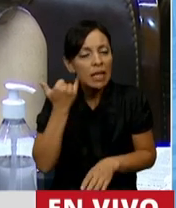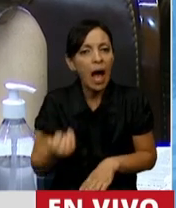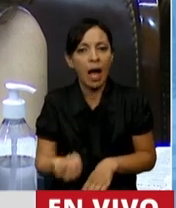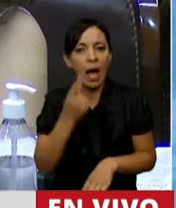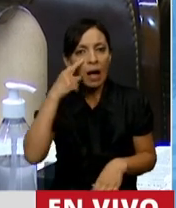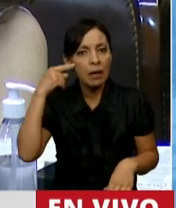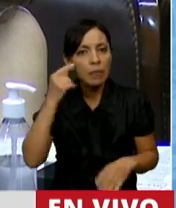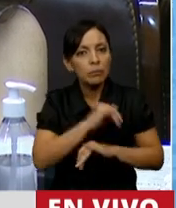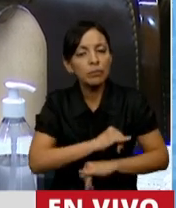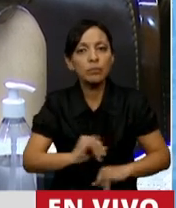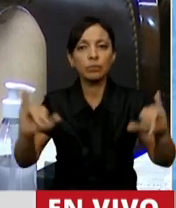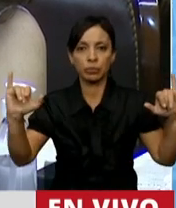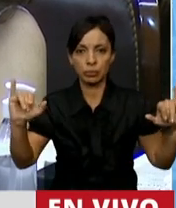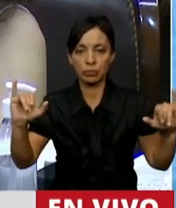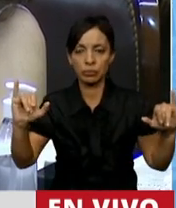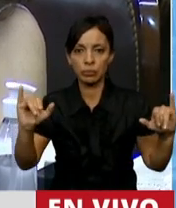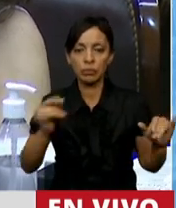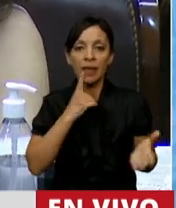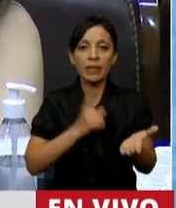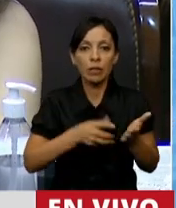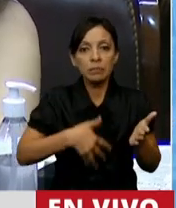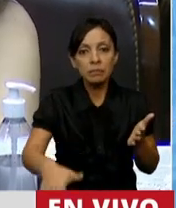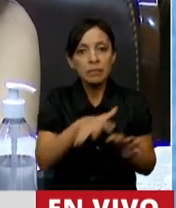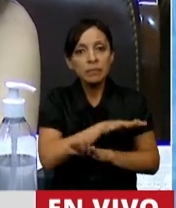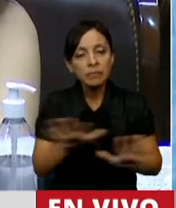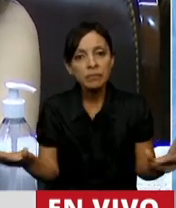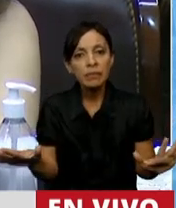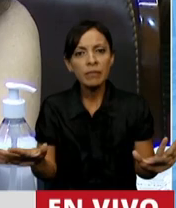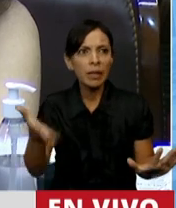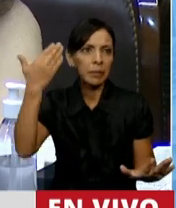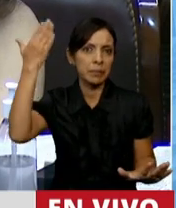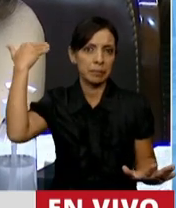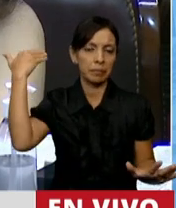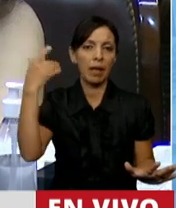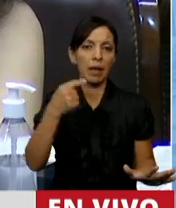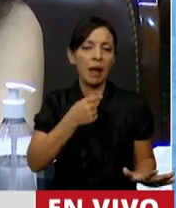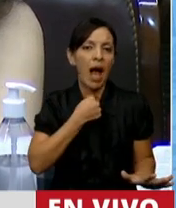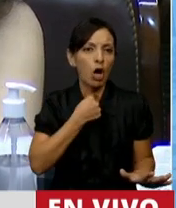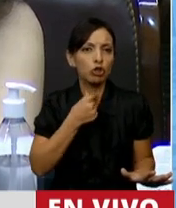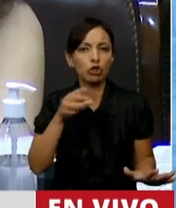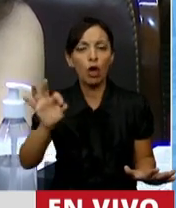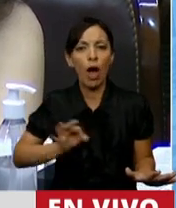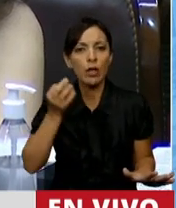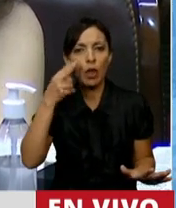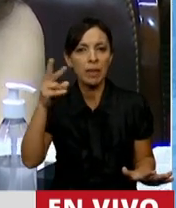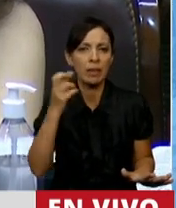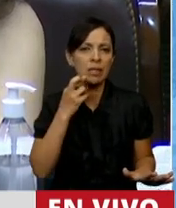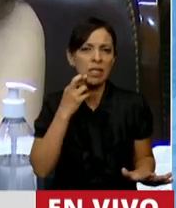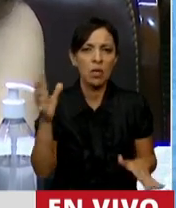anunció la interrupción voluntaria del embarazo allá por el mes de agosto del 2019